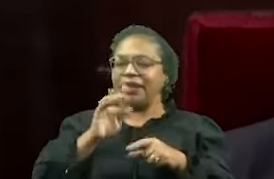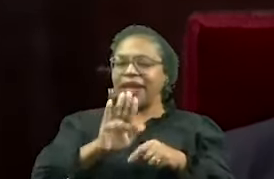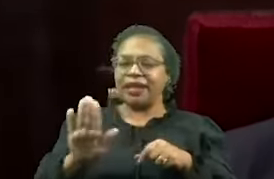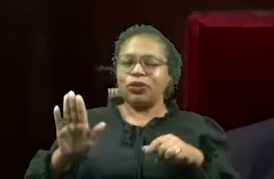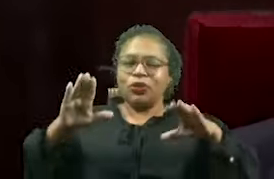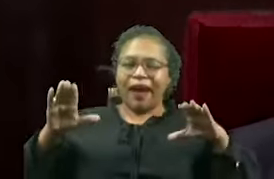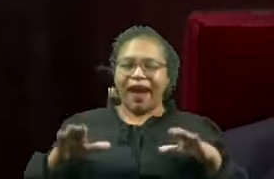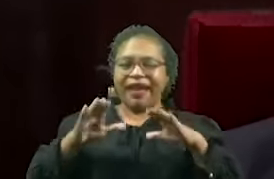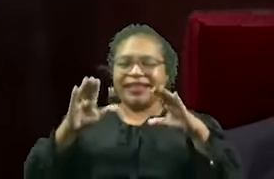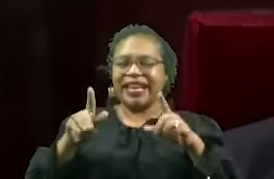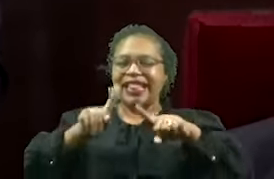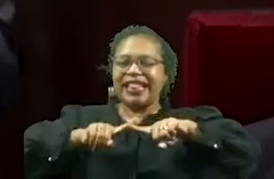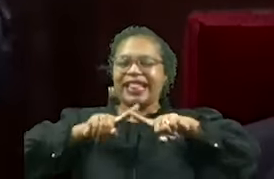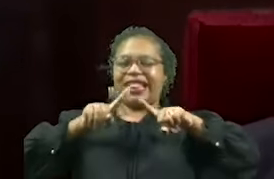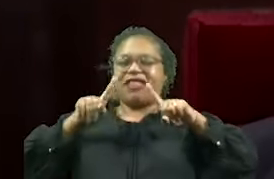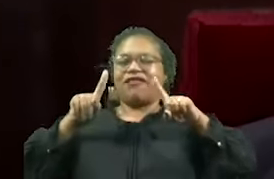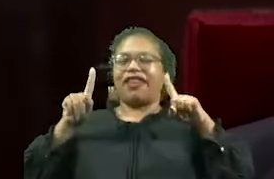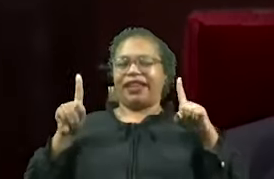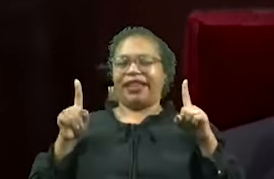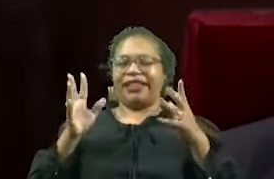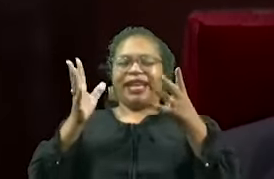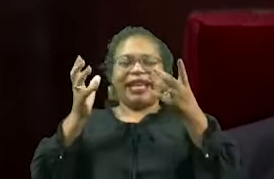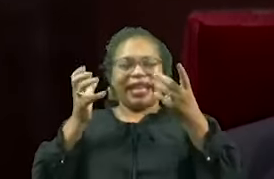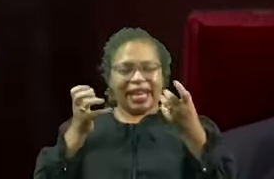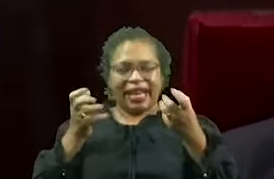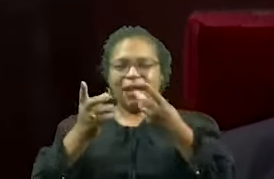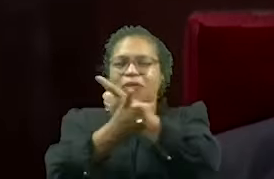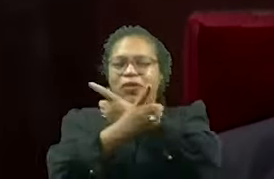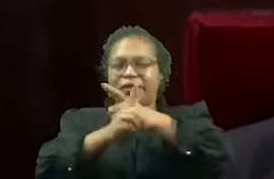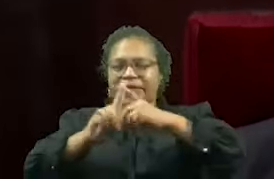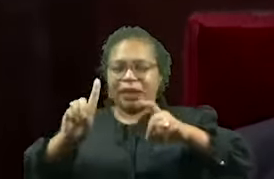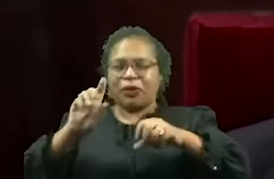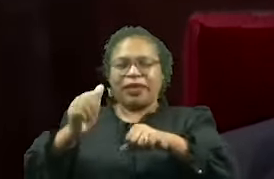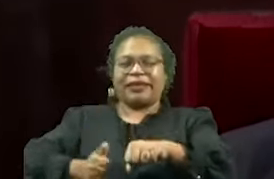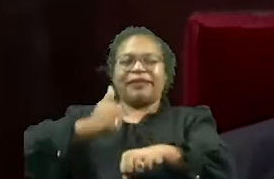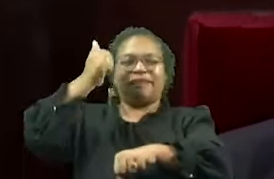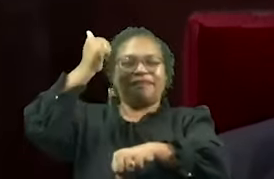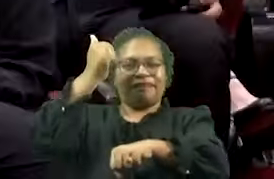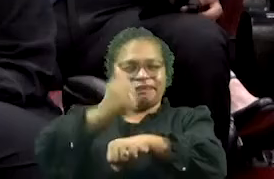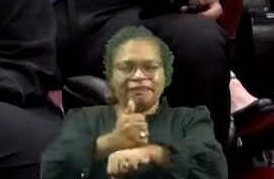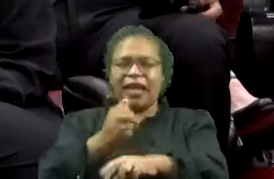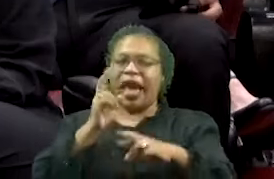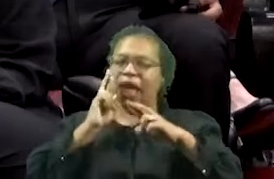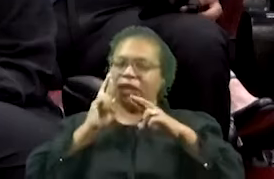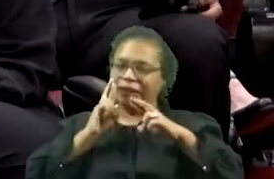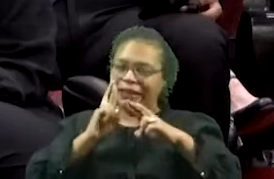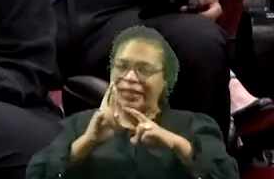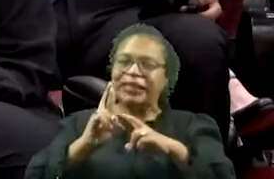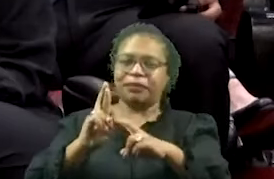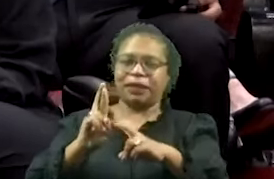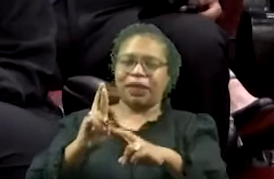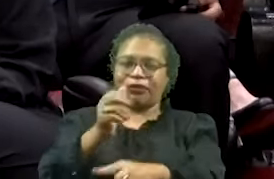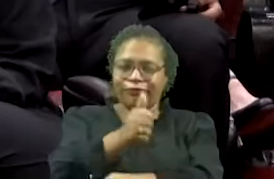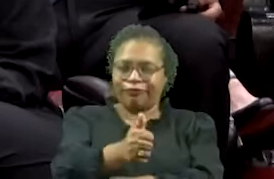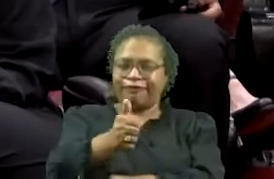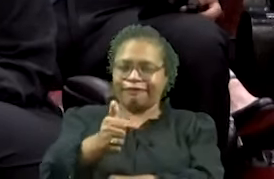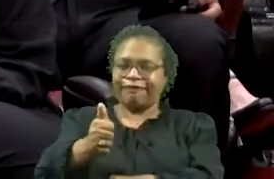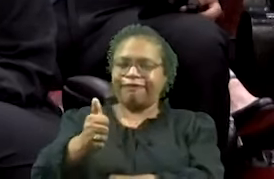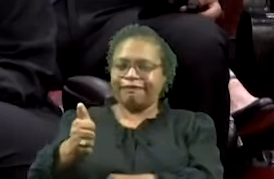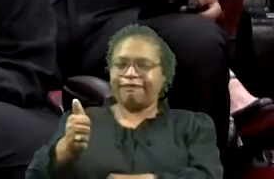fortalecer la democracia el respeto a la Constitución y a la institucionalidad por ello